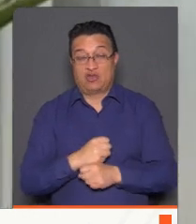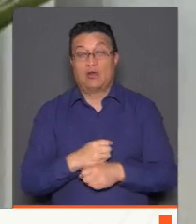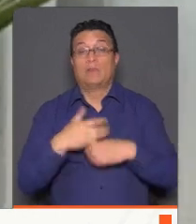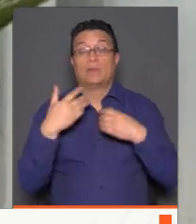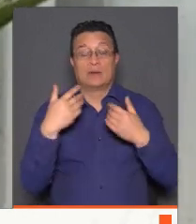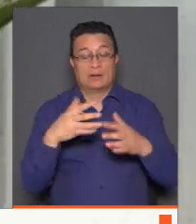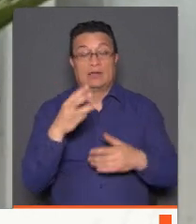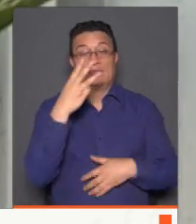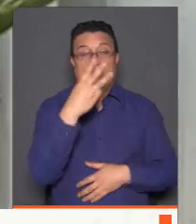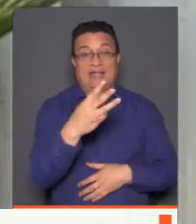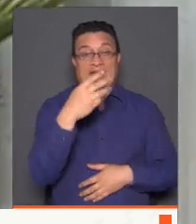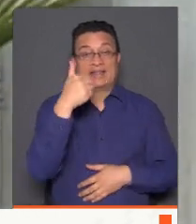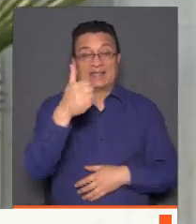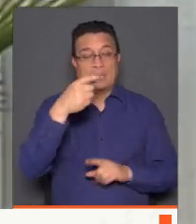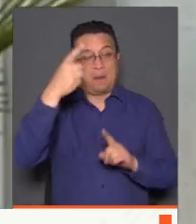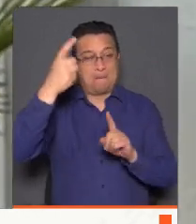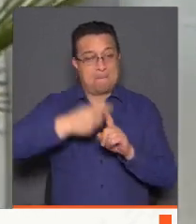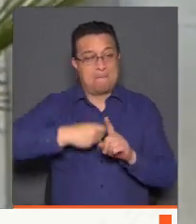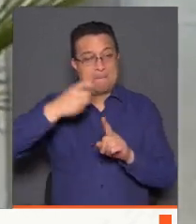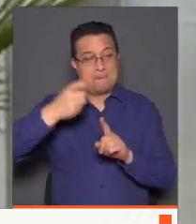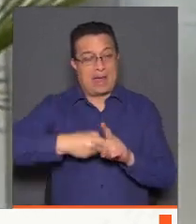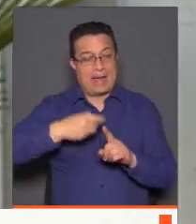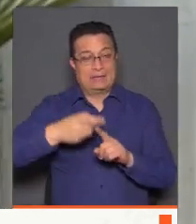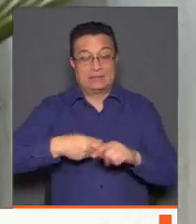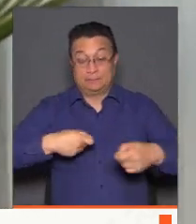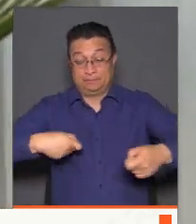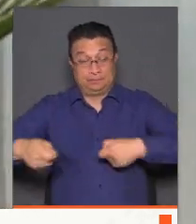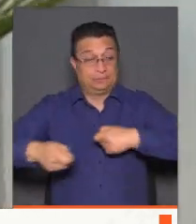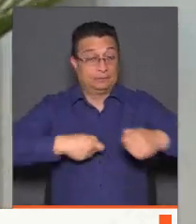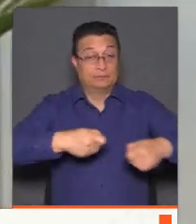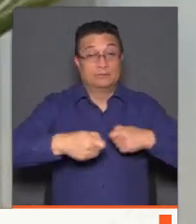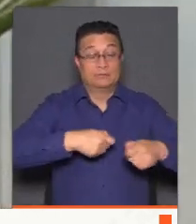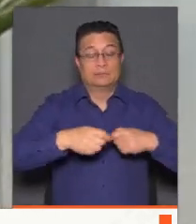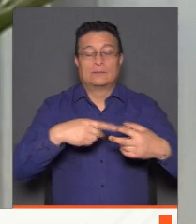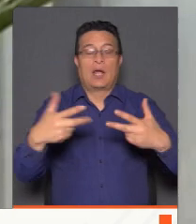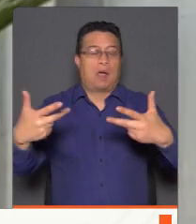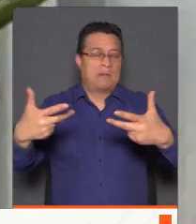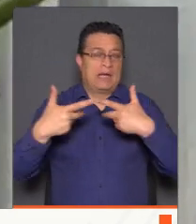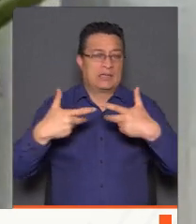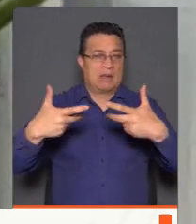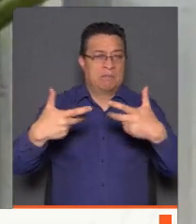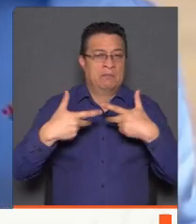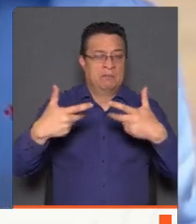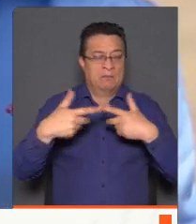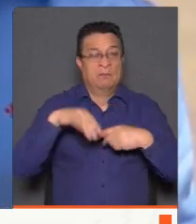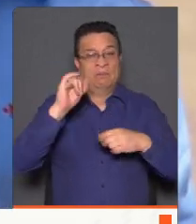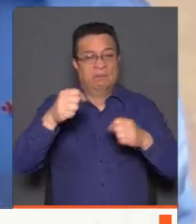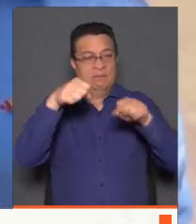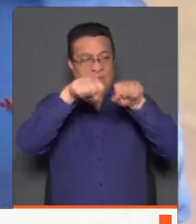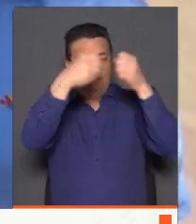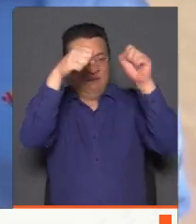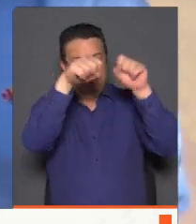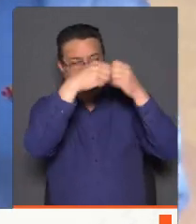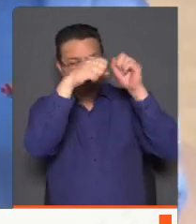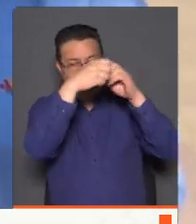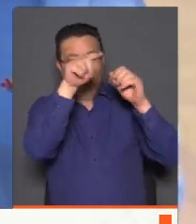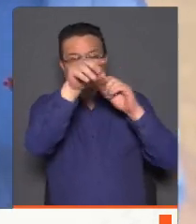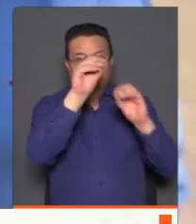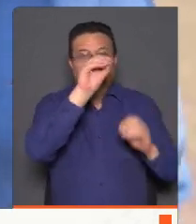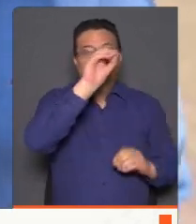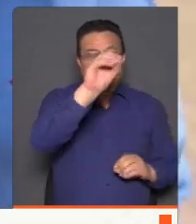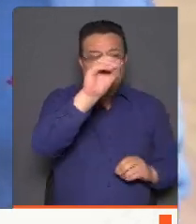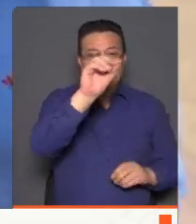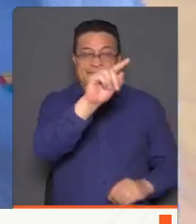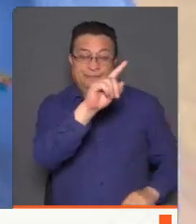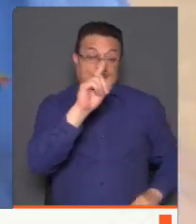36 meses en que los comercios están siendo amenazados y vandalizados. Queremos hacerle un llamado al gobierno a que